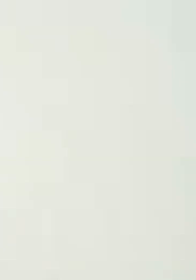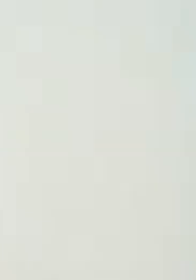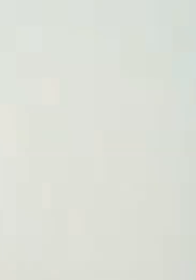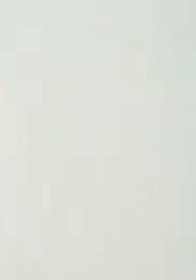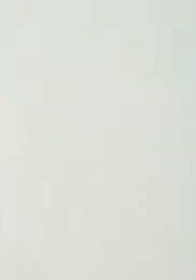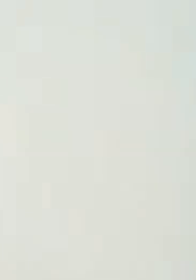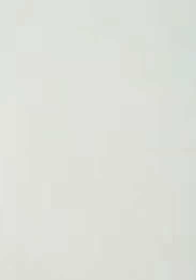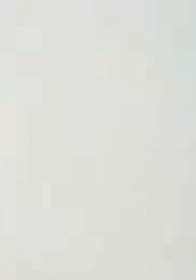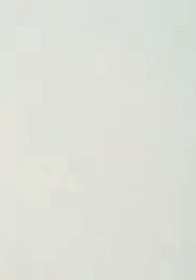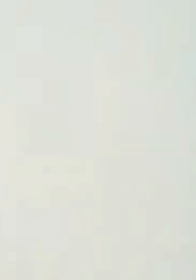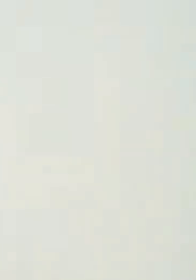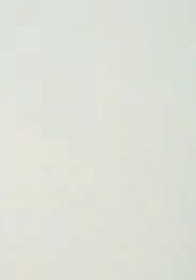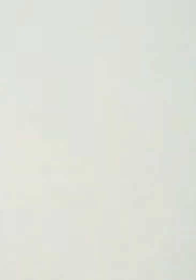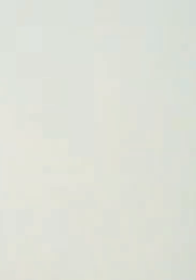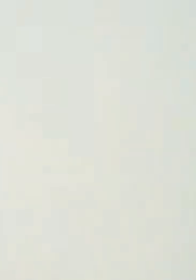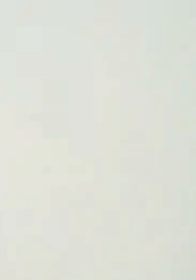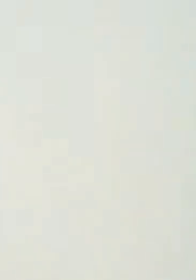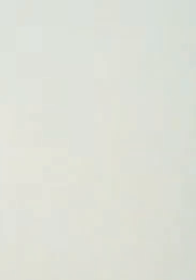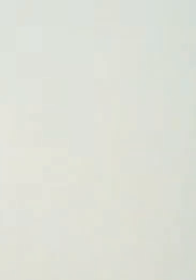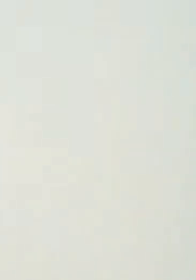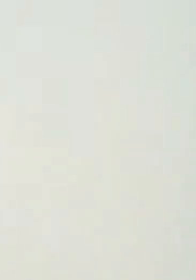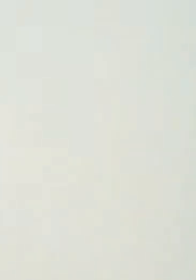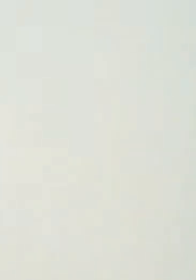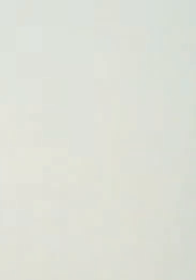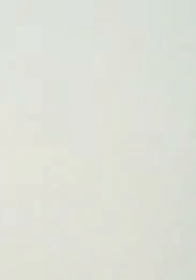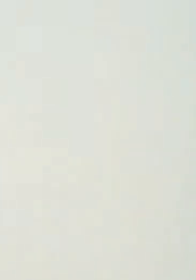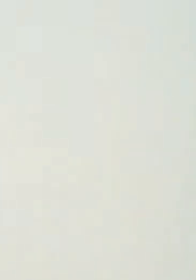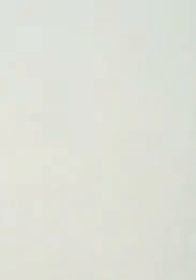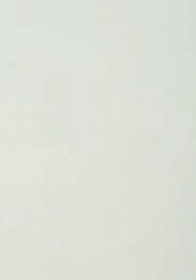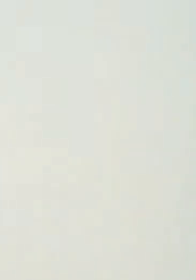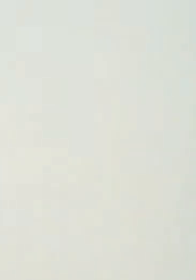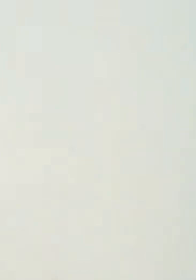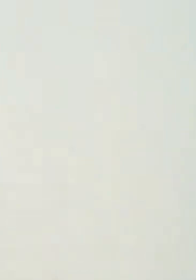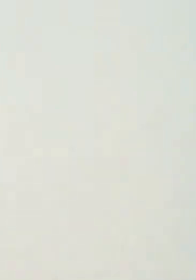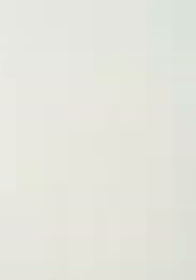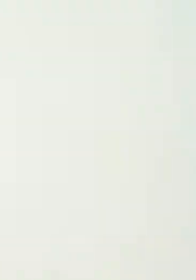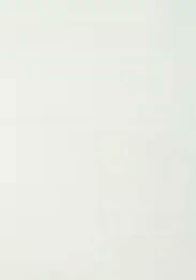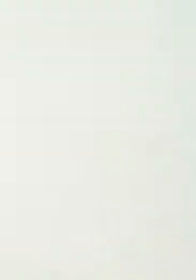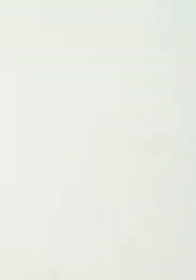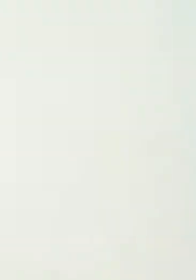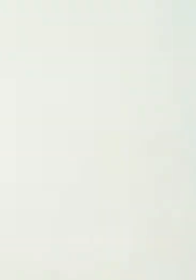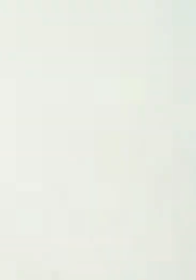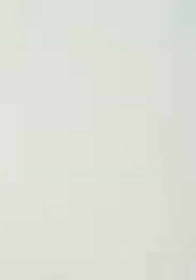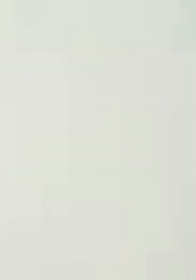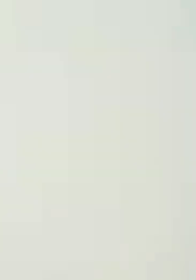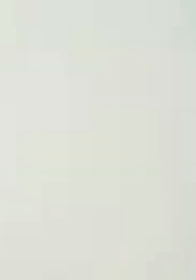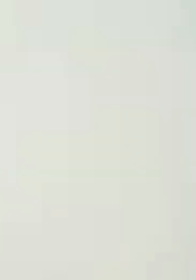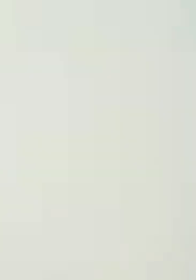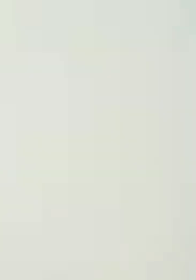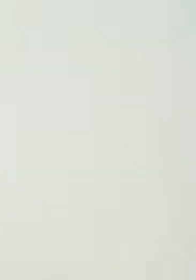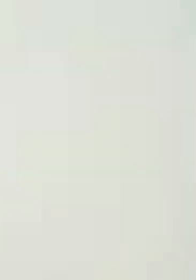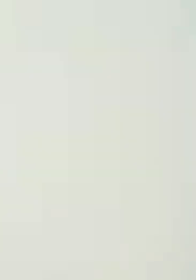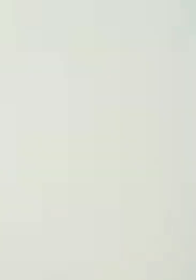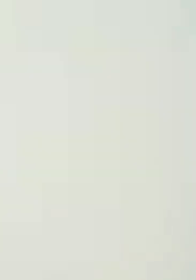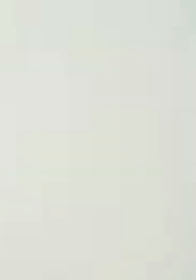Y podríamos tener una caja o un archivero de solamente planos, ¿no? Pero les decía, habría que